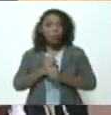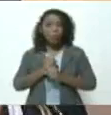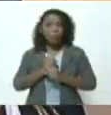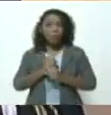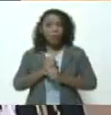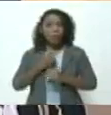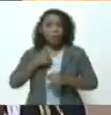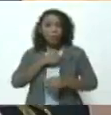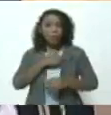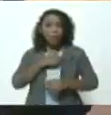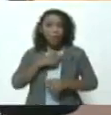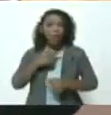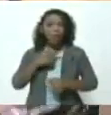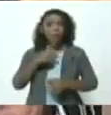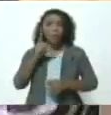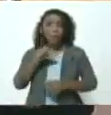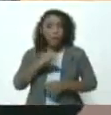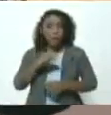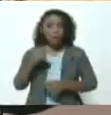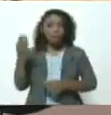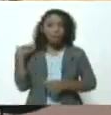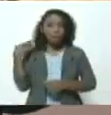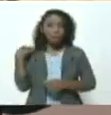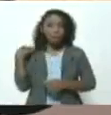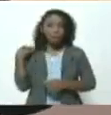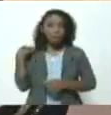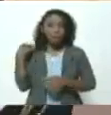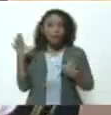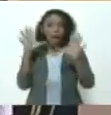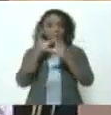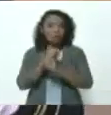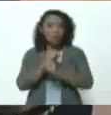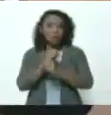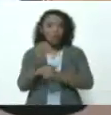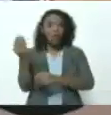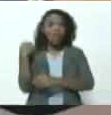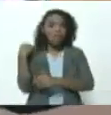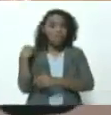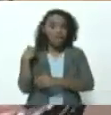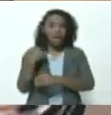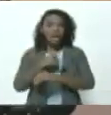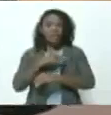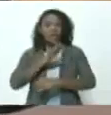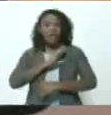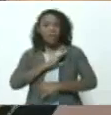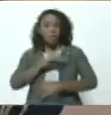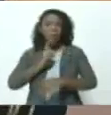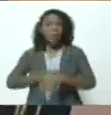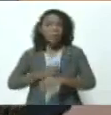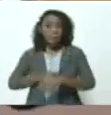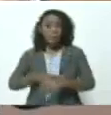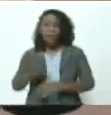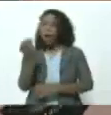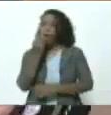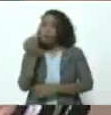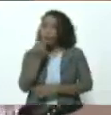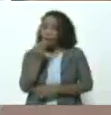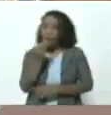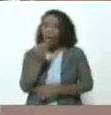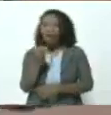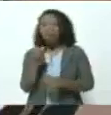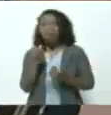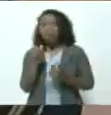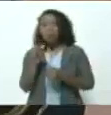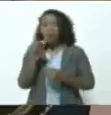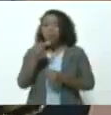y nos formaron también. Todas las noches, cuando acababa el rodaje, teníamos nuestro tiempo para cenar, para tomarnos